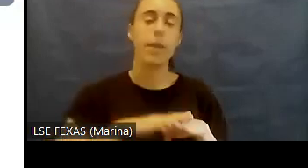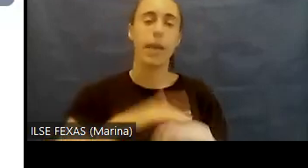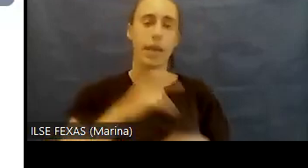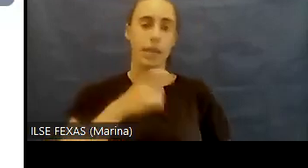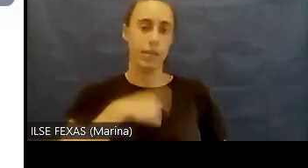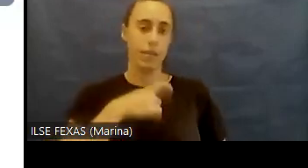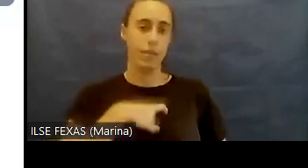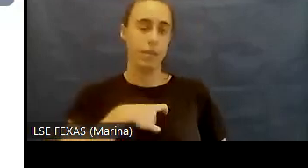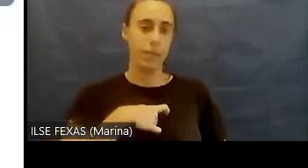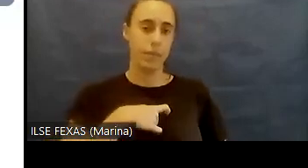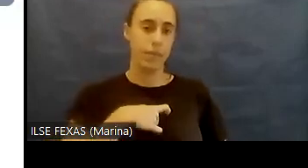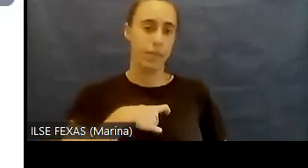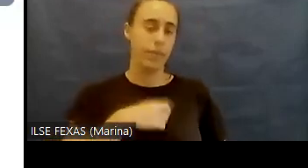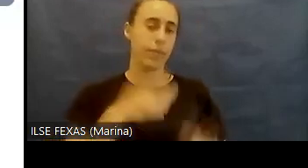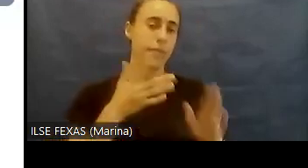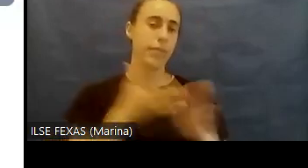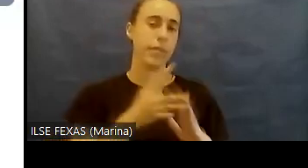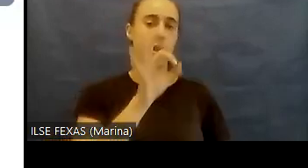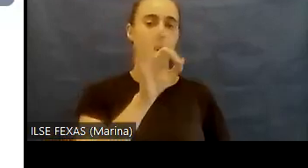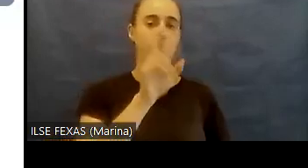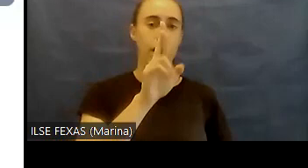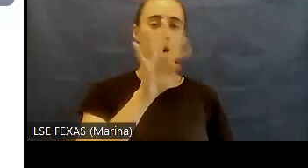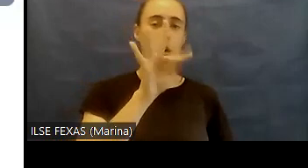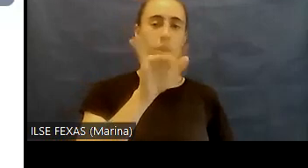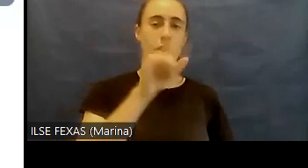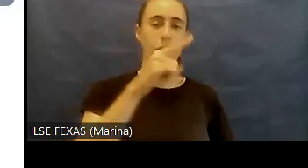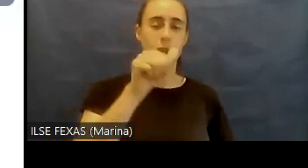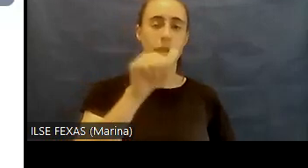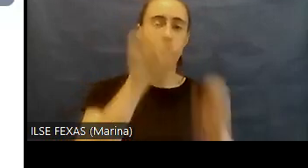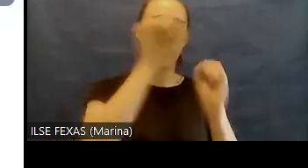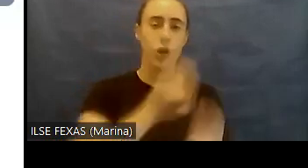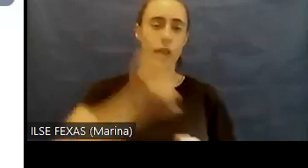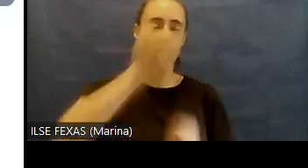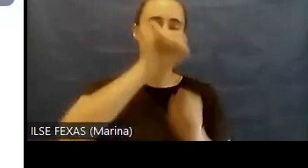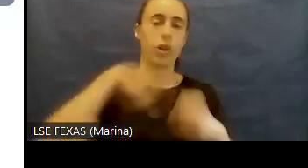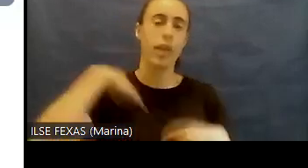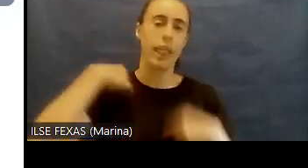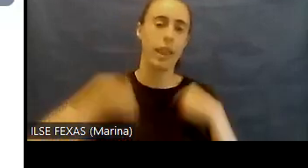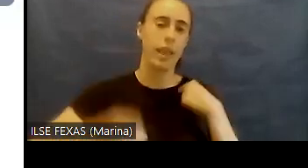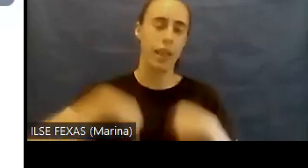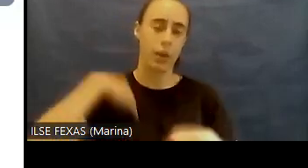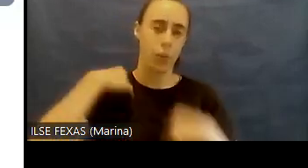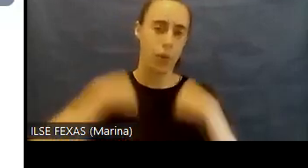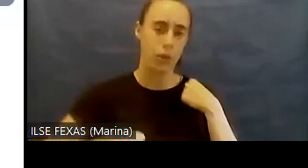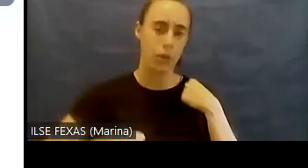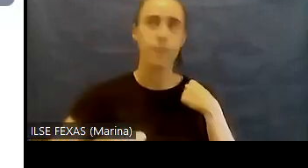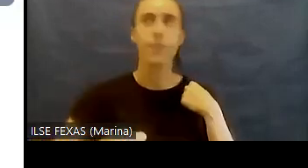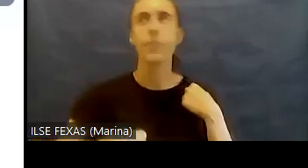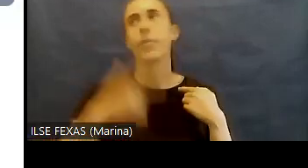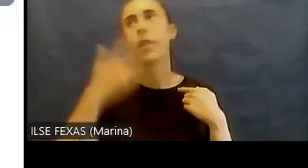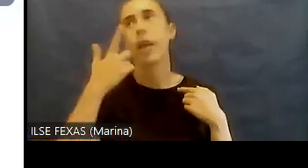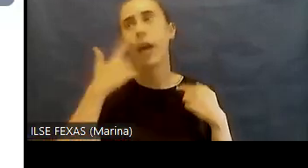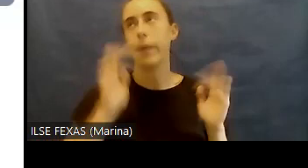por así decirlo. La ortiga va muy bien como un protector circulatorio, no tanto, a ver, si entendemos